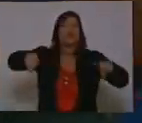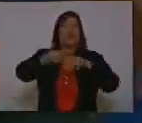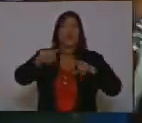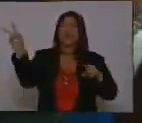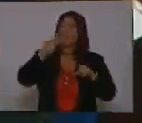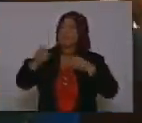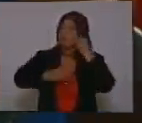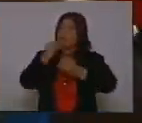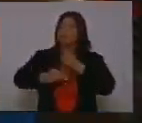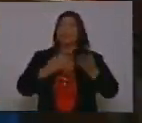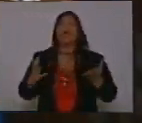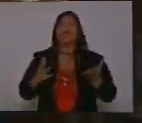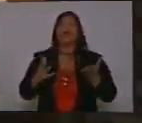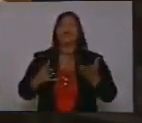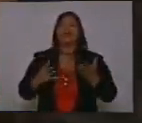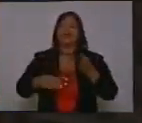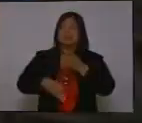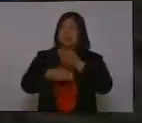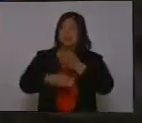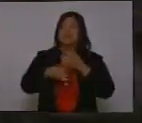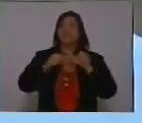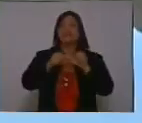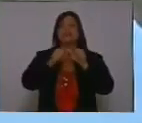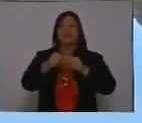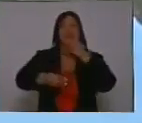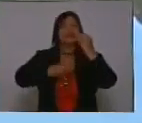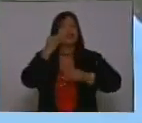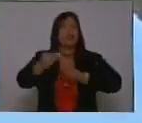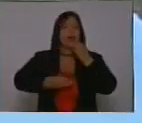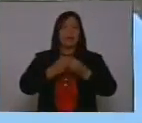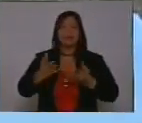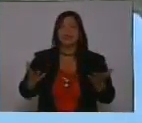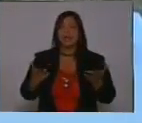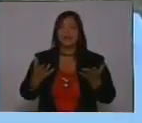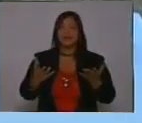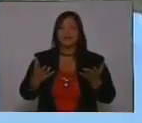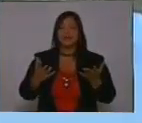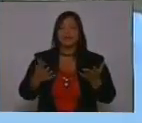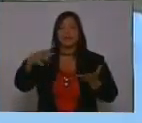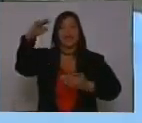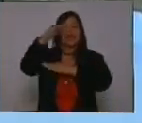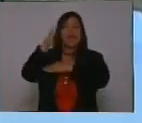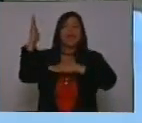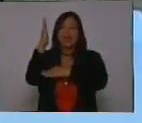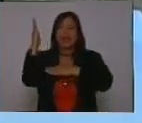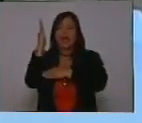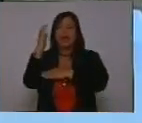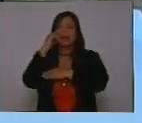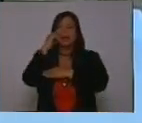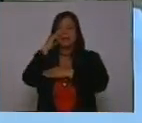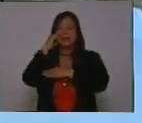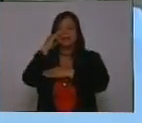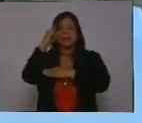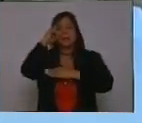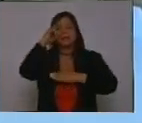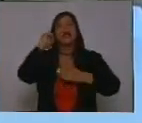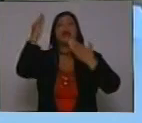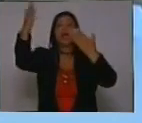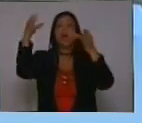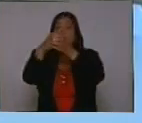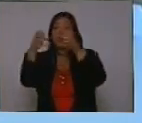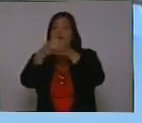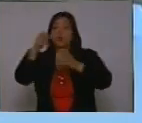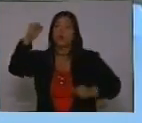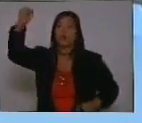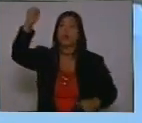Venezuela. Y así nosotras y nosotros lo estamos haciendo desde nuestro estado Lara. Ahí están los compañeros y compañeras